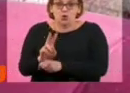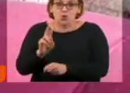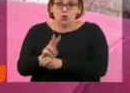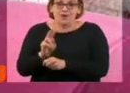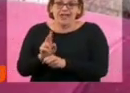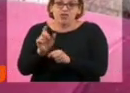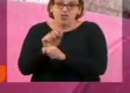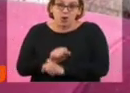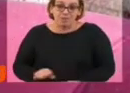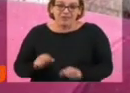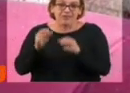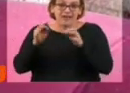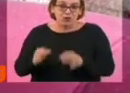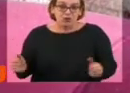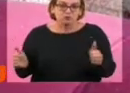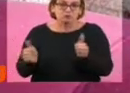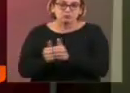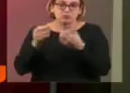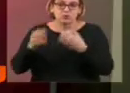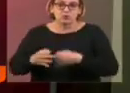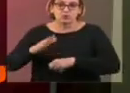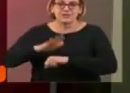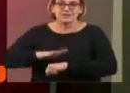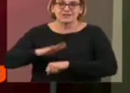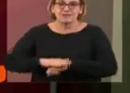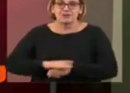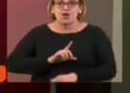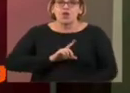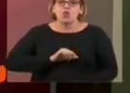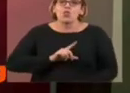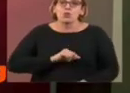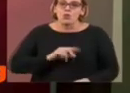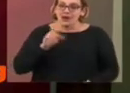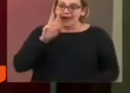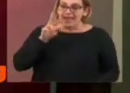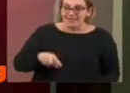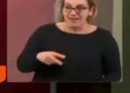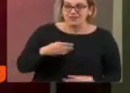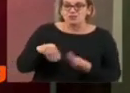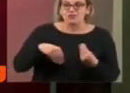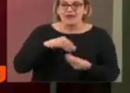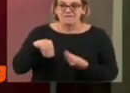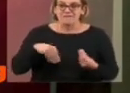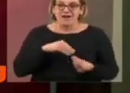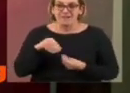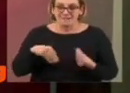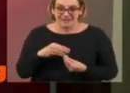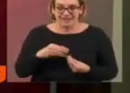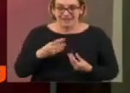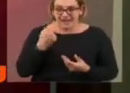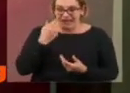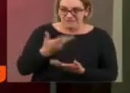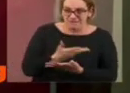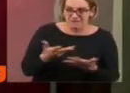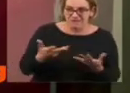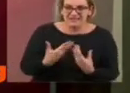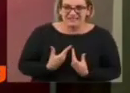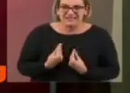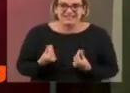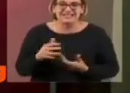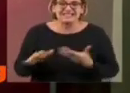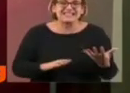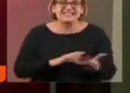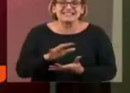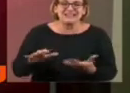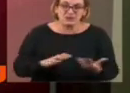tener, padeció junto a él ese momento. Duele mucho ver una persona, un familiar, convivir con eso y verlo en la situación que